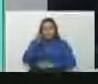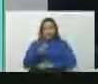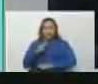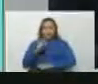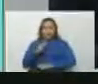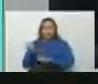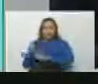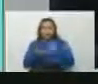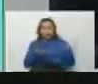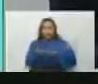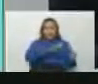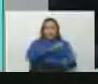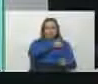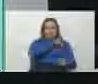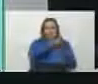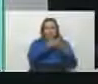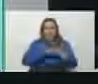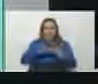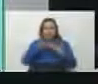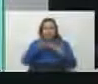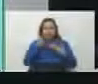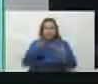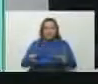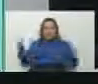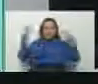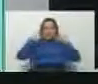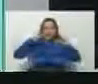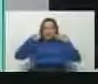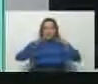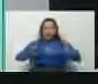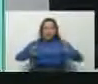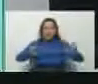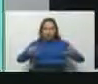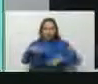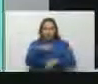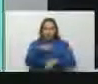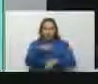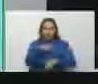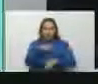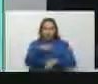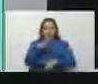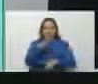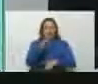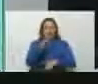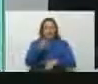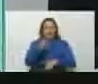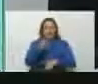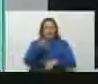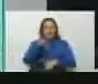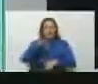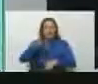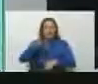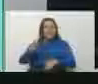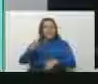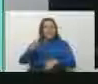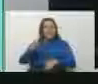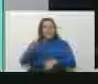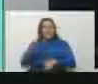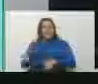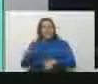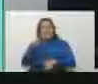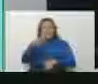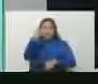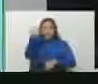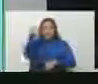de una escuela, se llama Recomendaciones para la Educación de mi sobrino Fernando. Y él decía, la memoria hay que ejercitarla